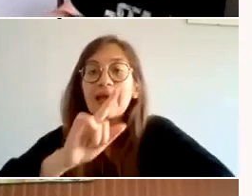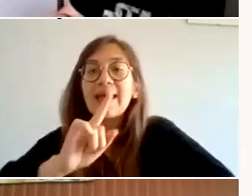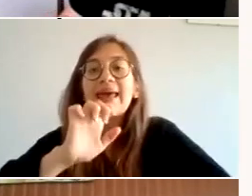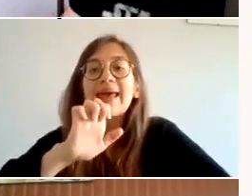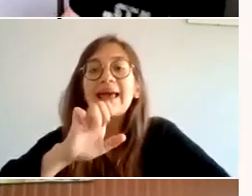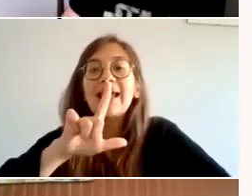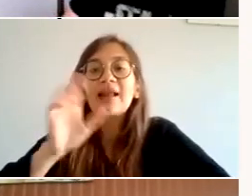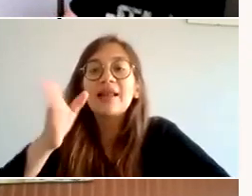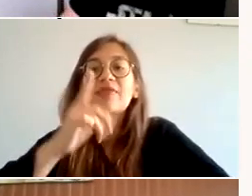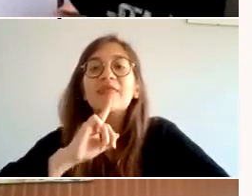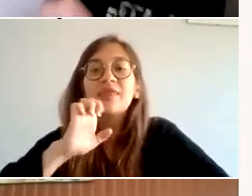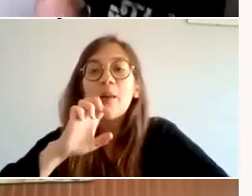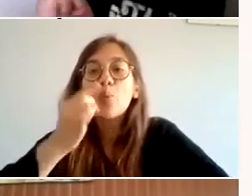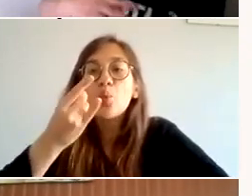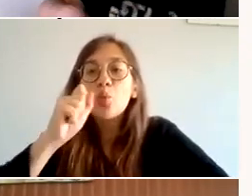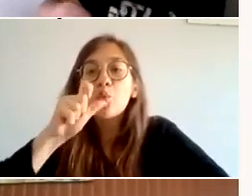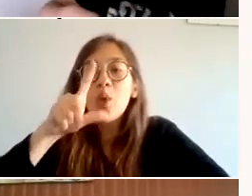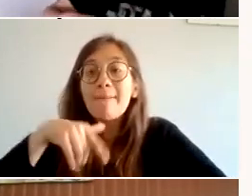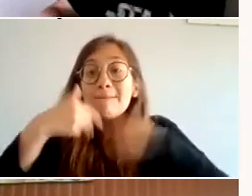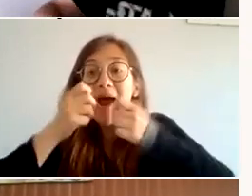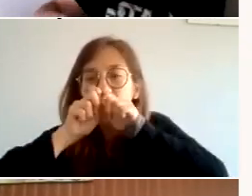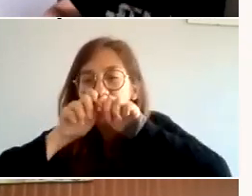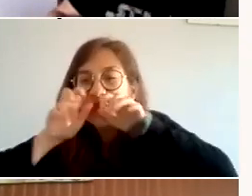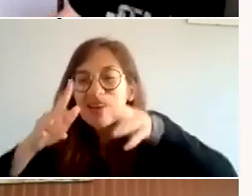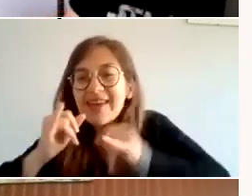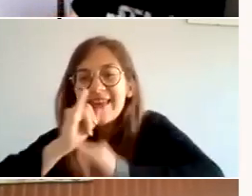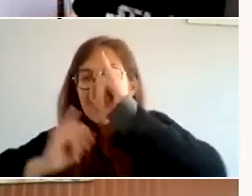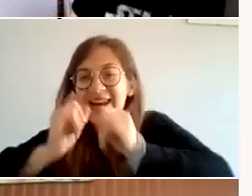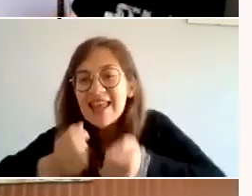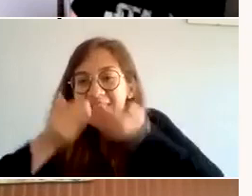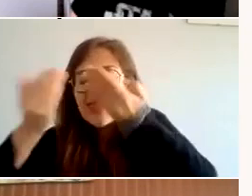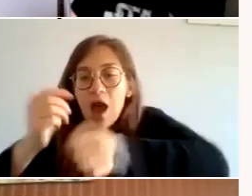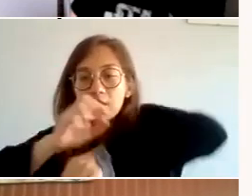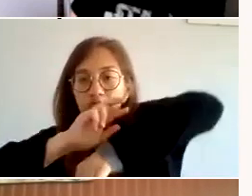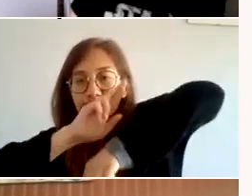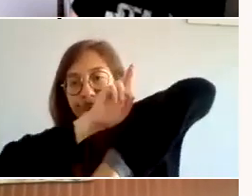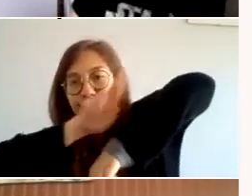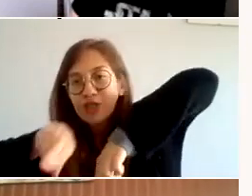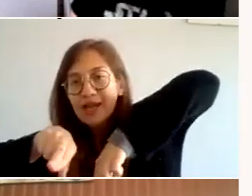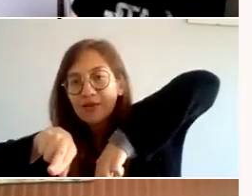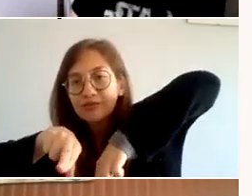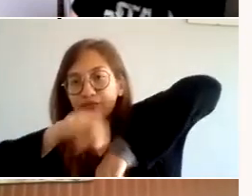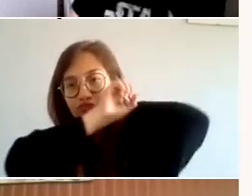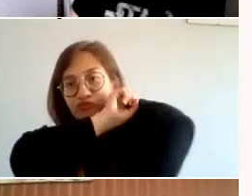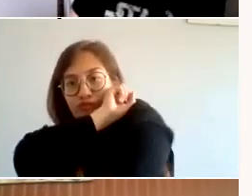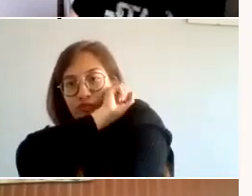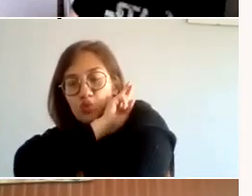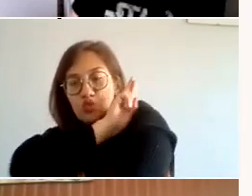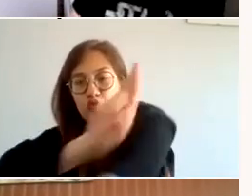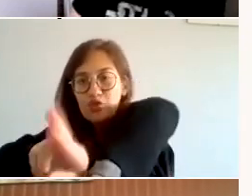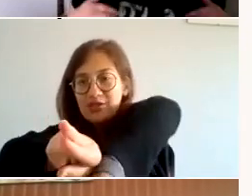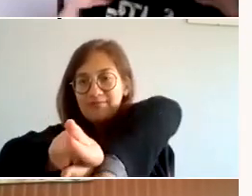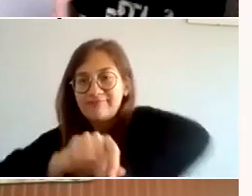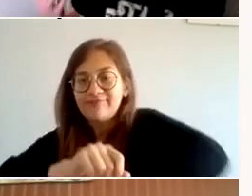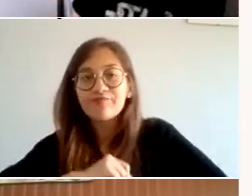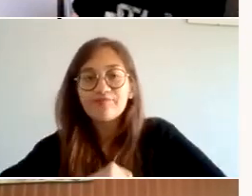sur de Chile y en realidad del continente americano. Una buena noticia porque a nosotros nos sirve,